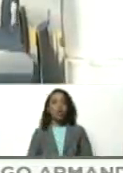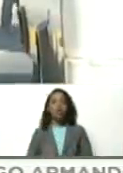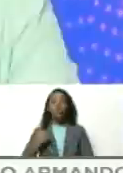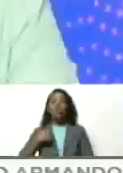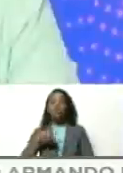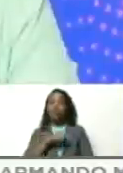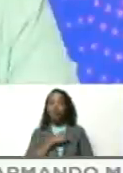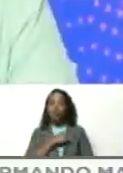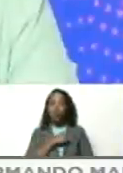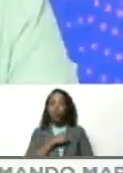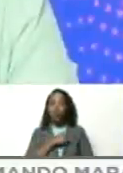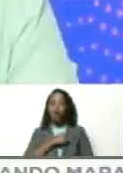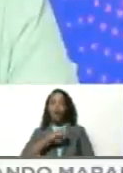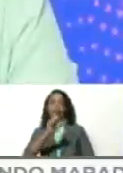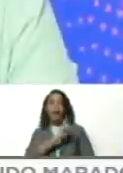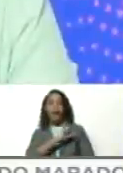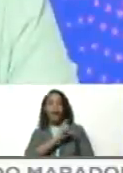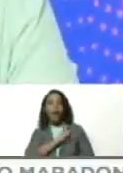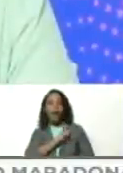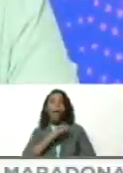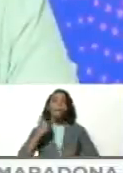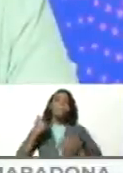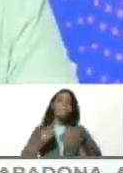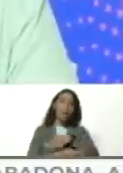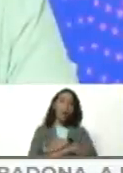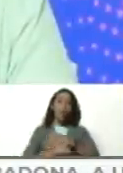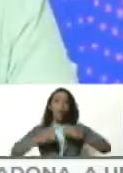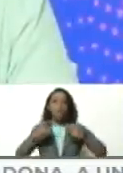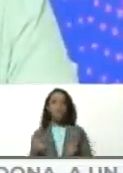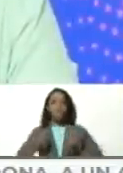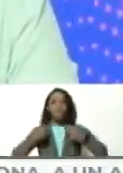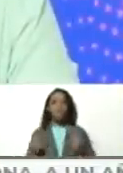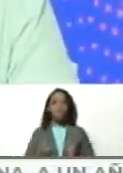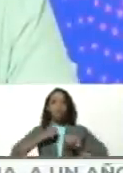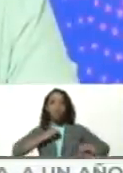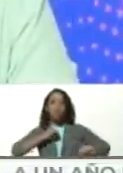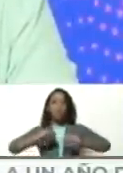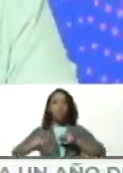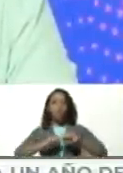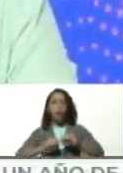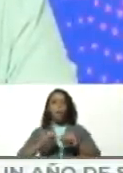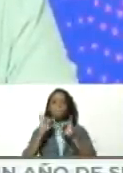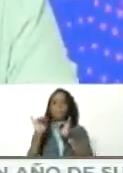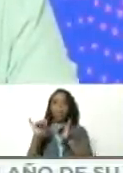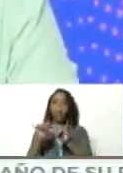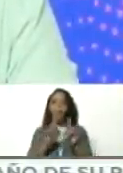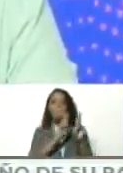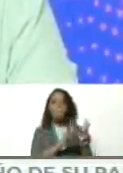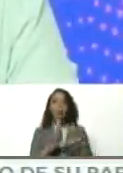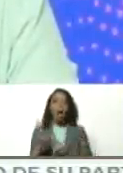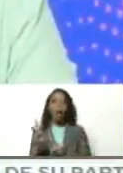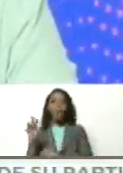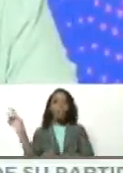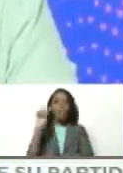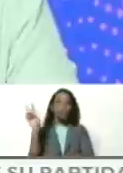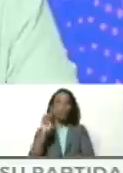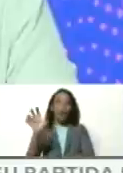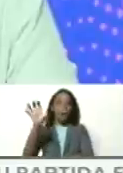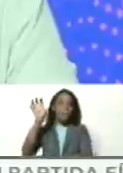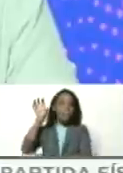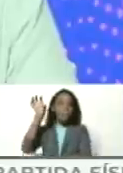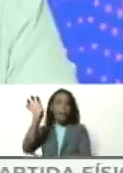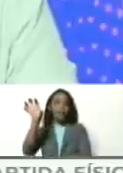nosotros en enero vamos a activar el mismo plan de Venezuela